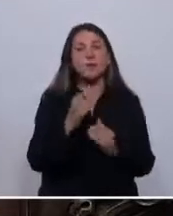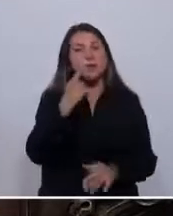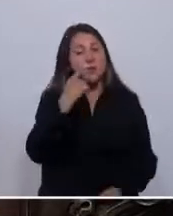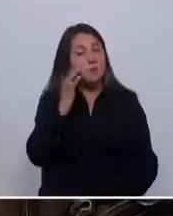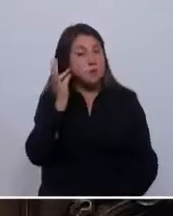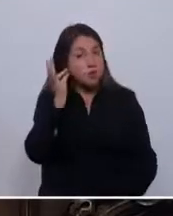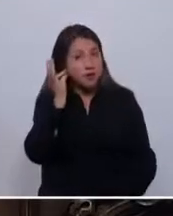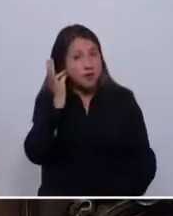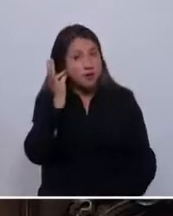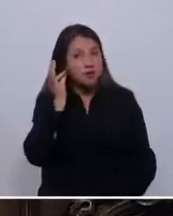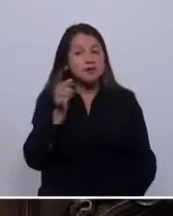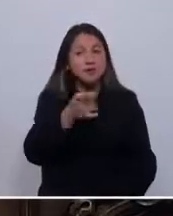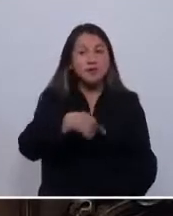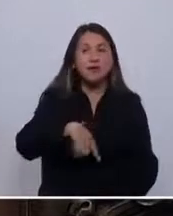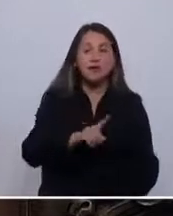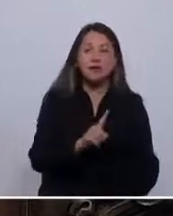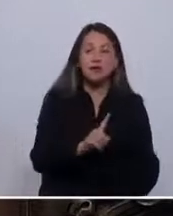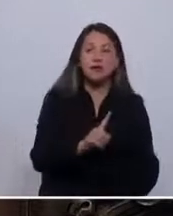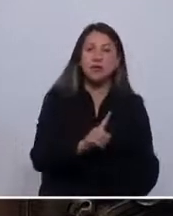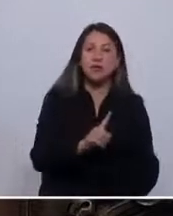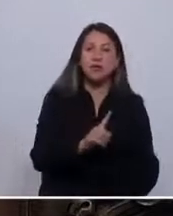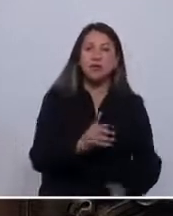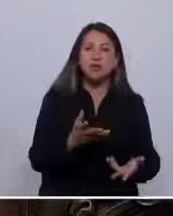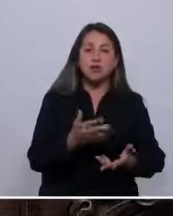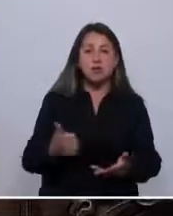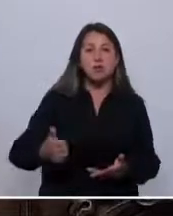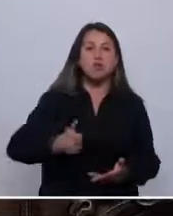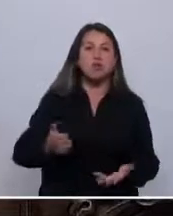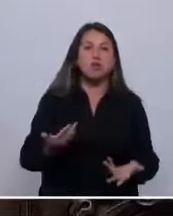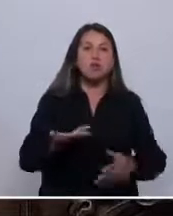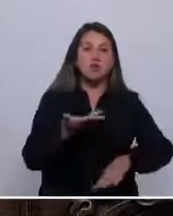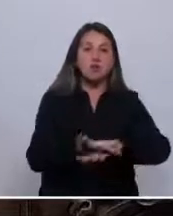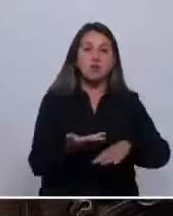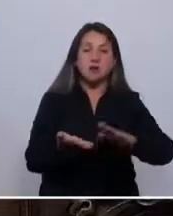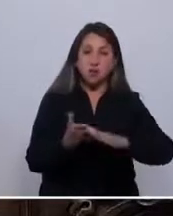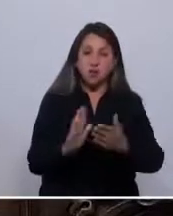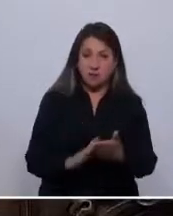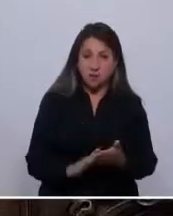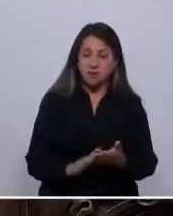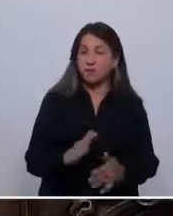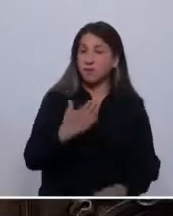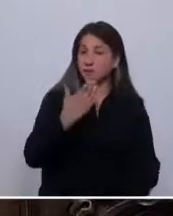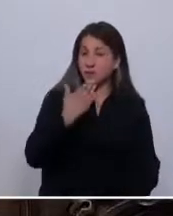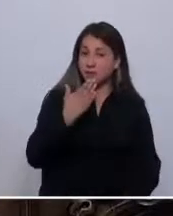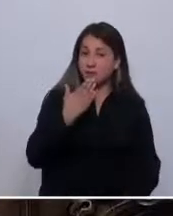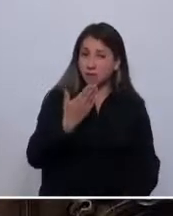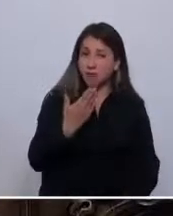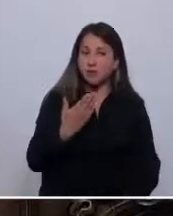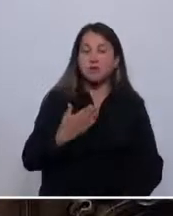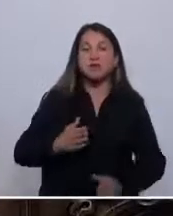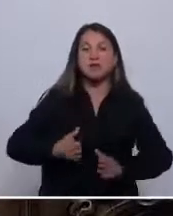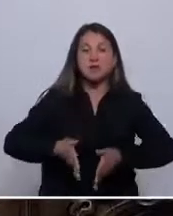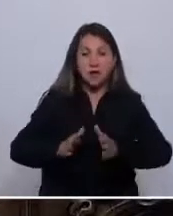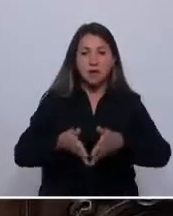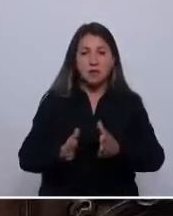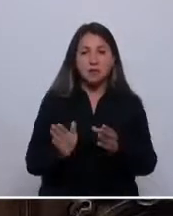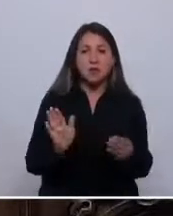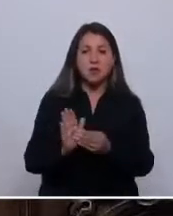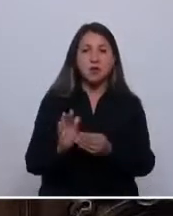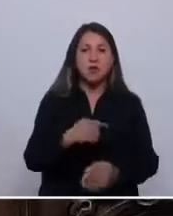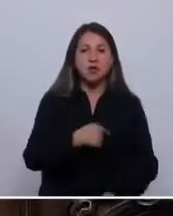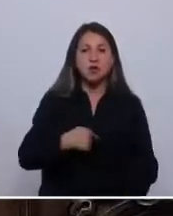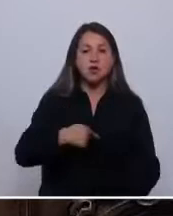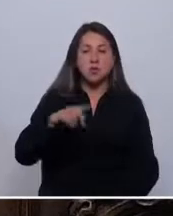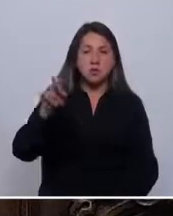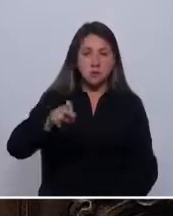mujeres concluyeron lo mandatado por la comunidad. También una de las calles lleva el nombre de mi padre.